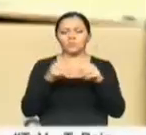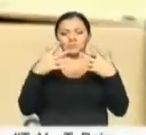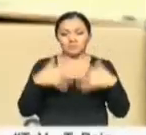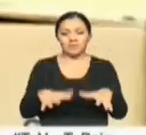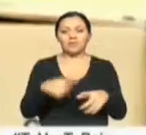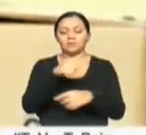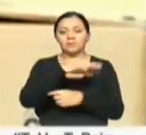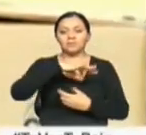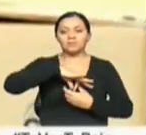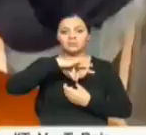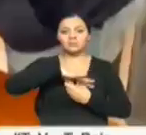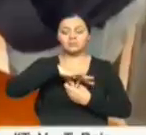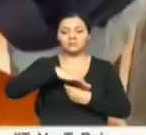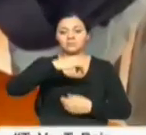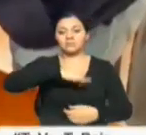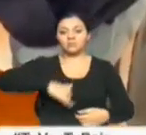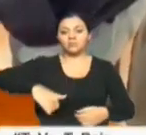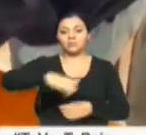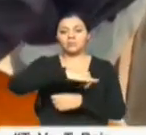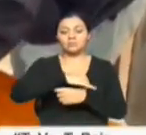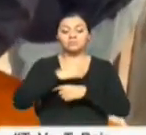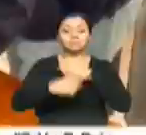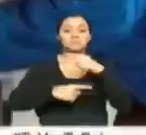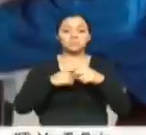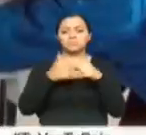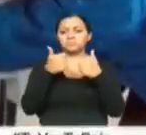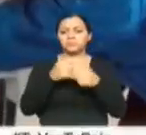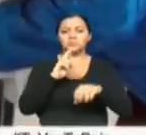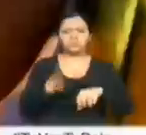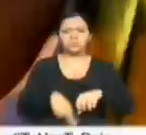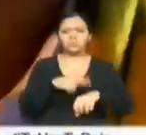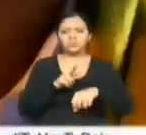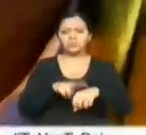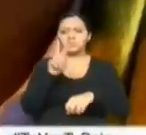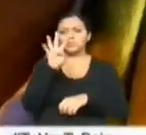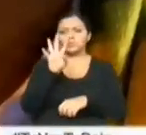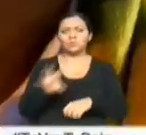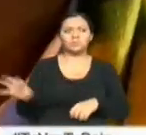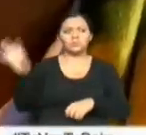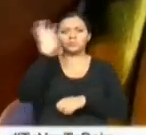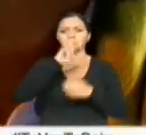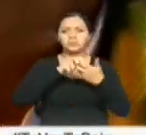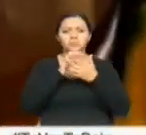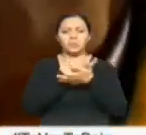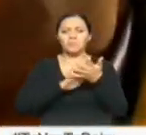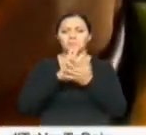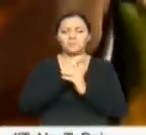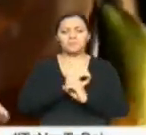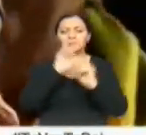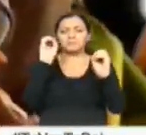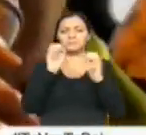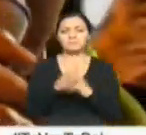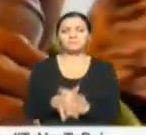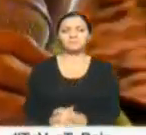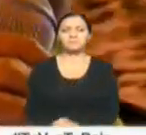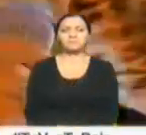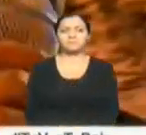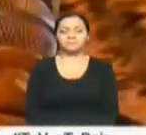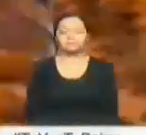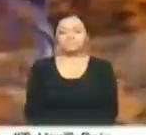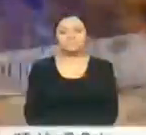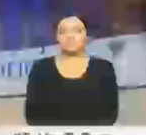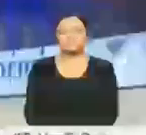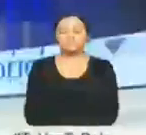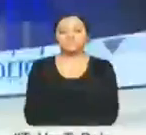evento democrático de este domingo se desarrolló con total normalidad en las 24 provincias del país. Luis Andrade, Noticiero